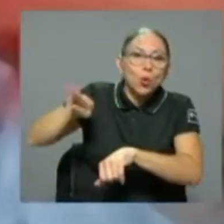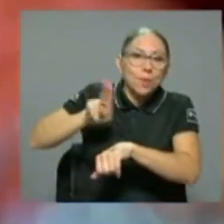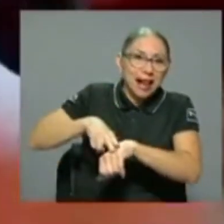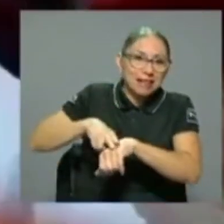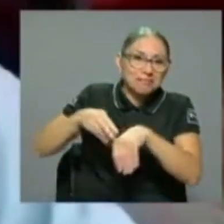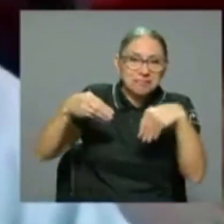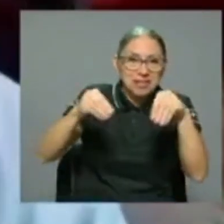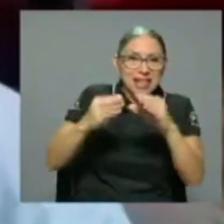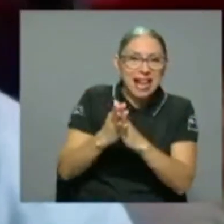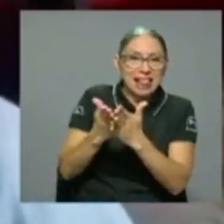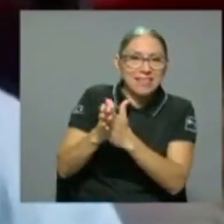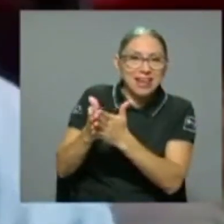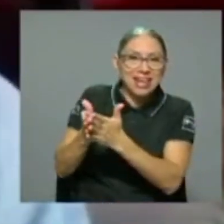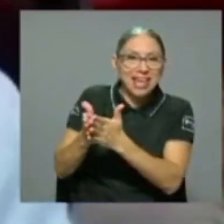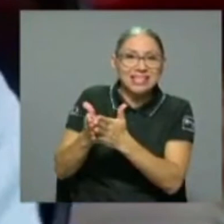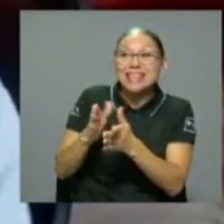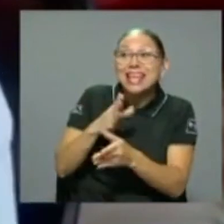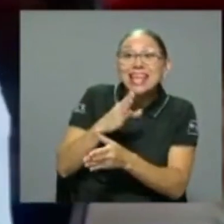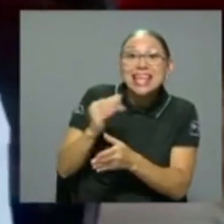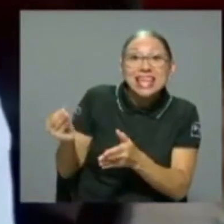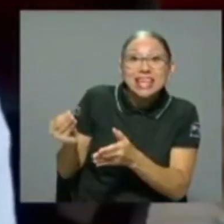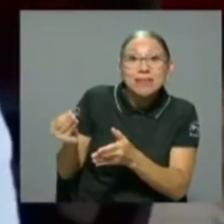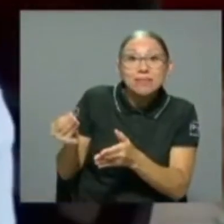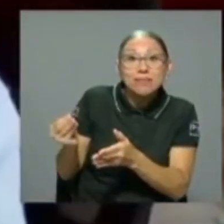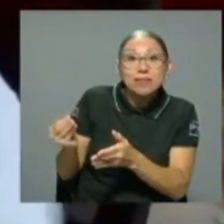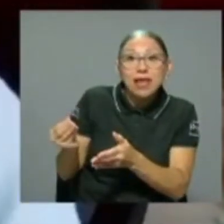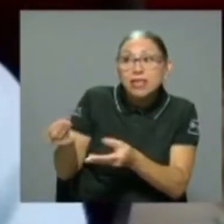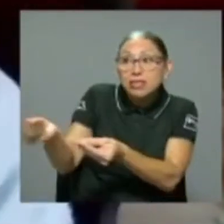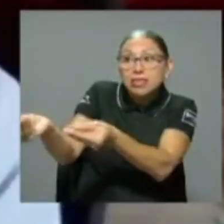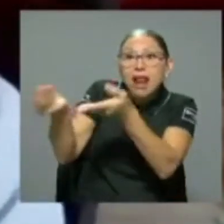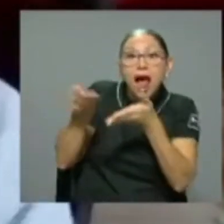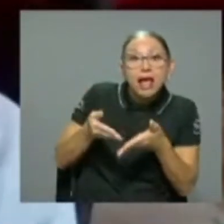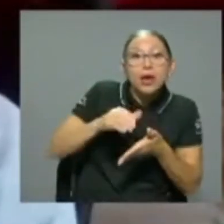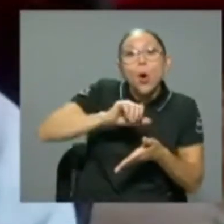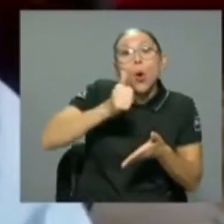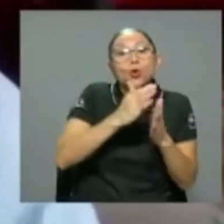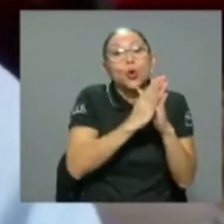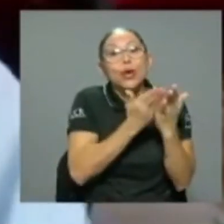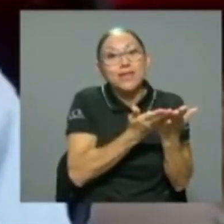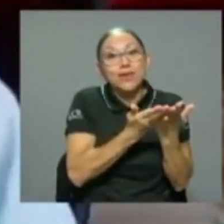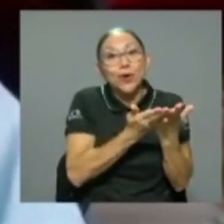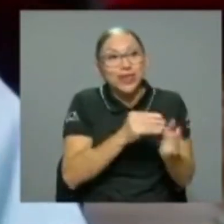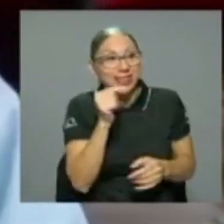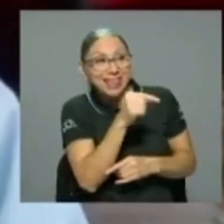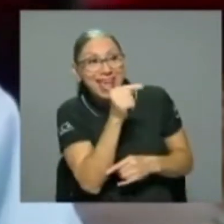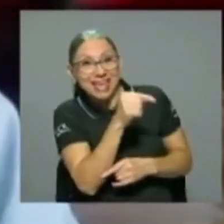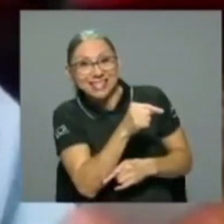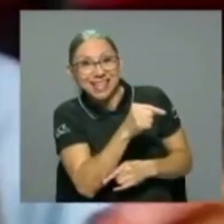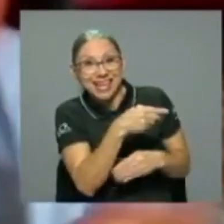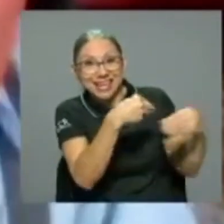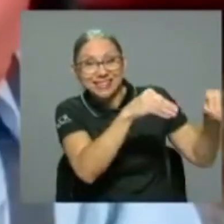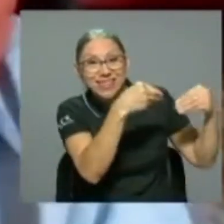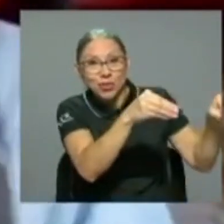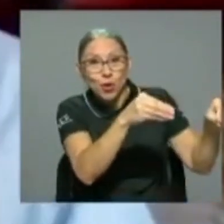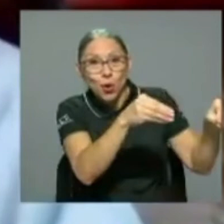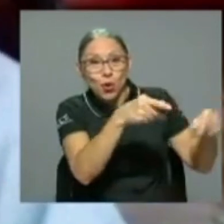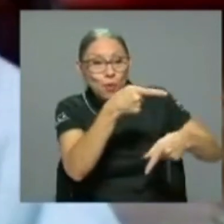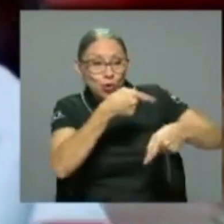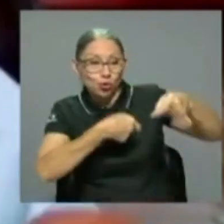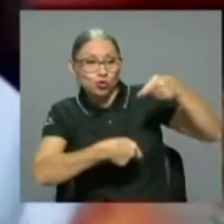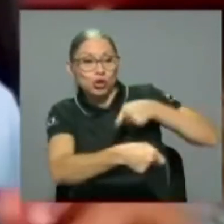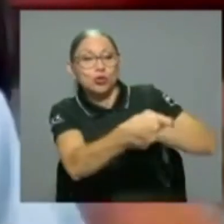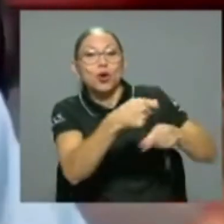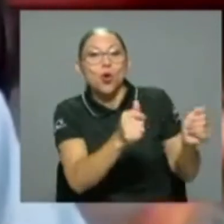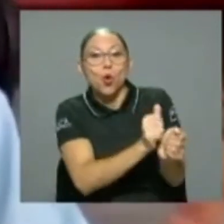y renovar el libro vendido, traer otro ejemplar del libro vendido. Ese era el esquema. Es muy simple, era muy